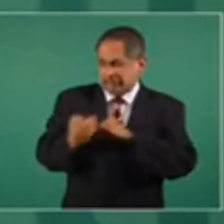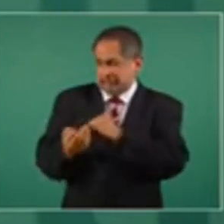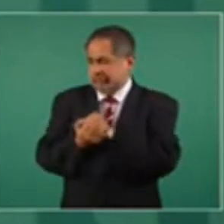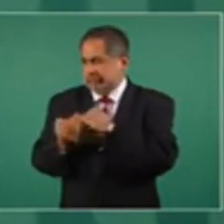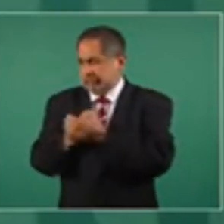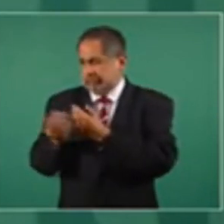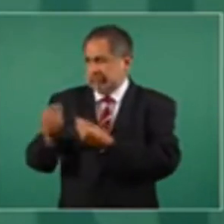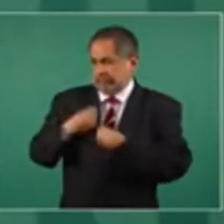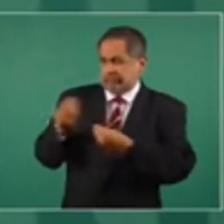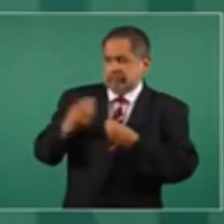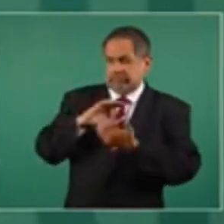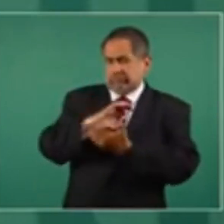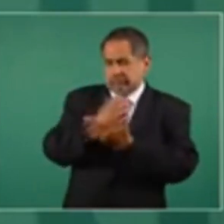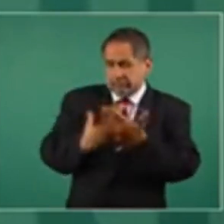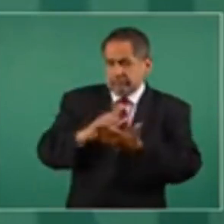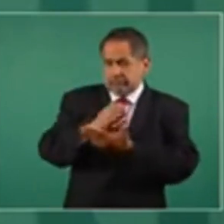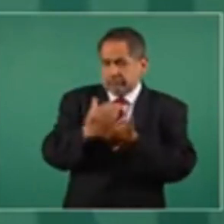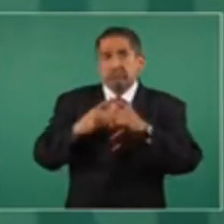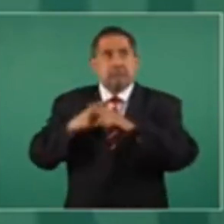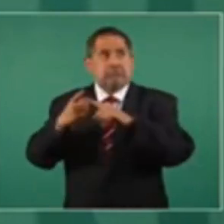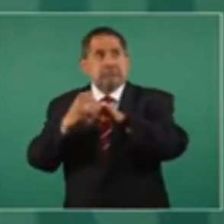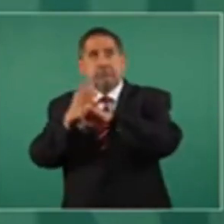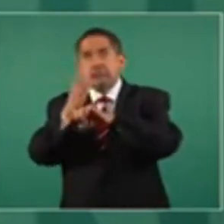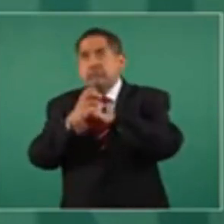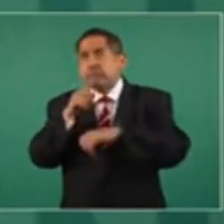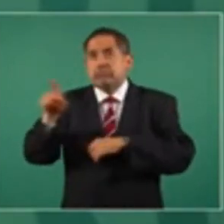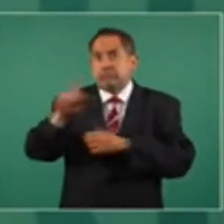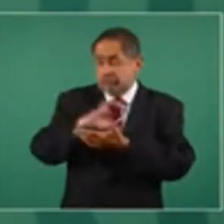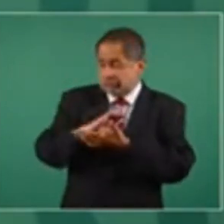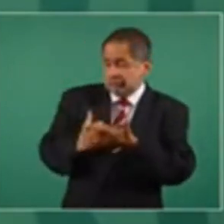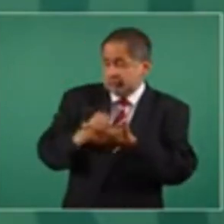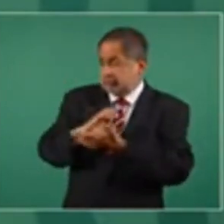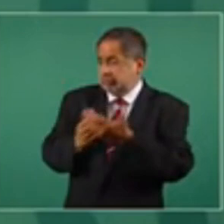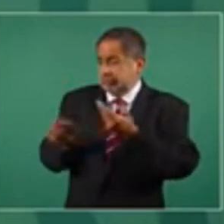varios contratos en gobiernos estatales,